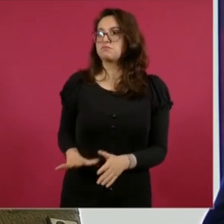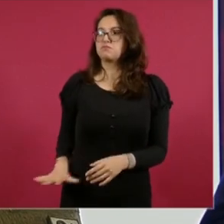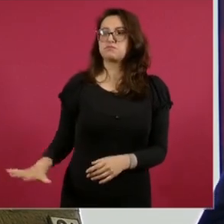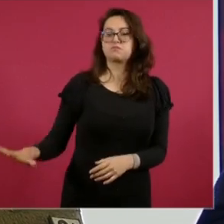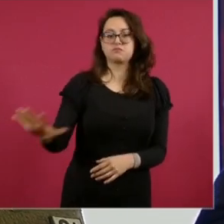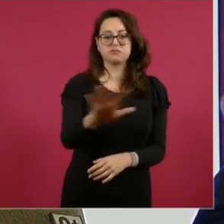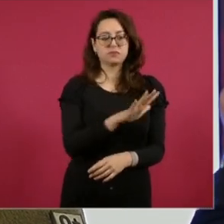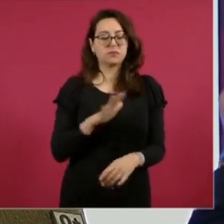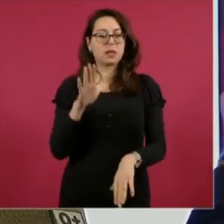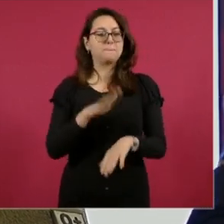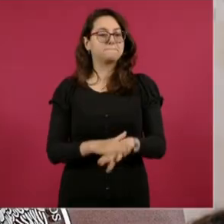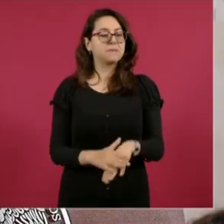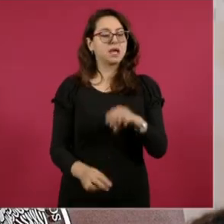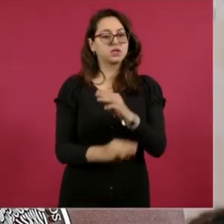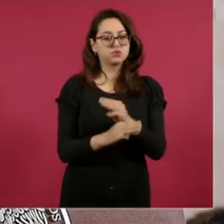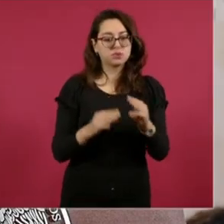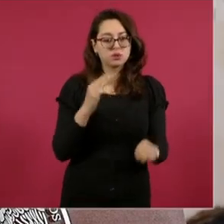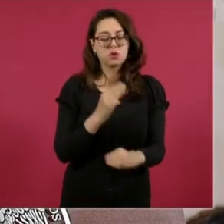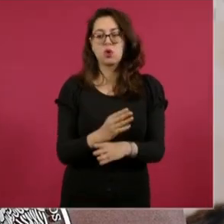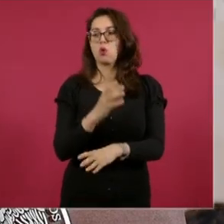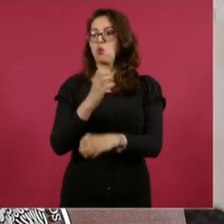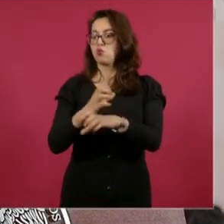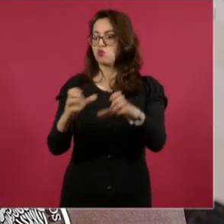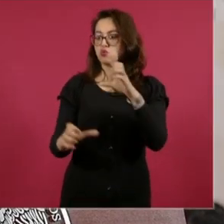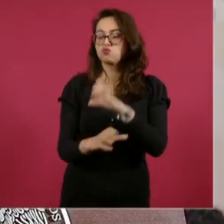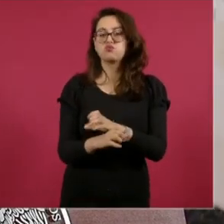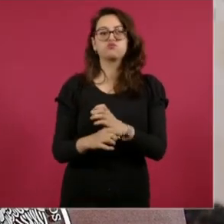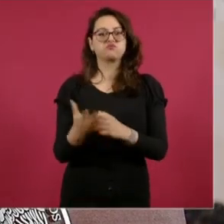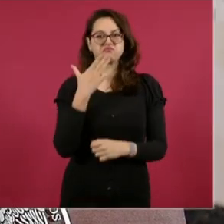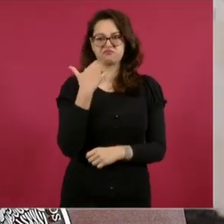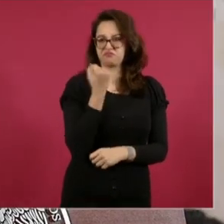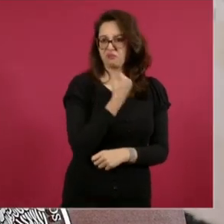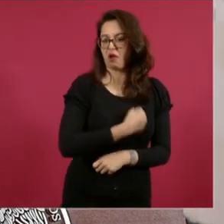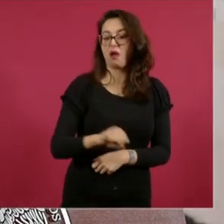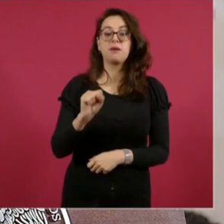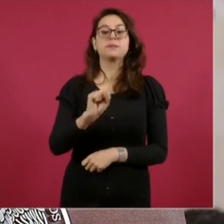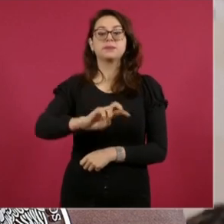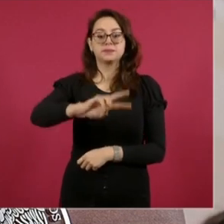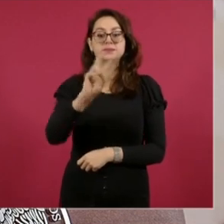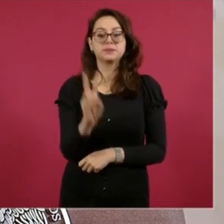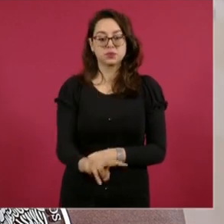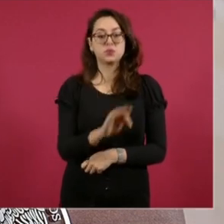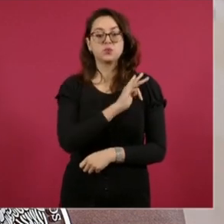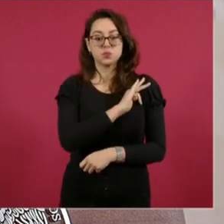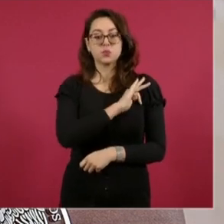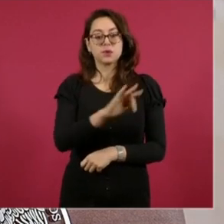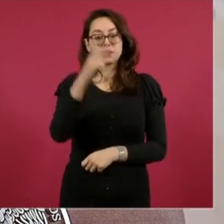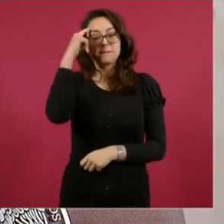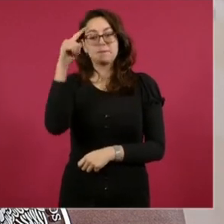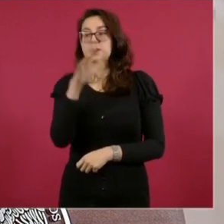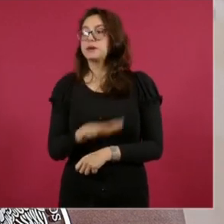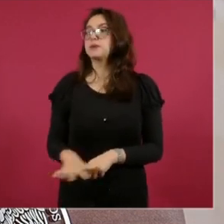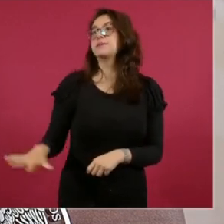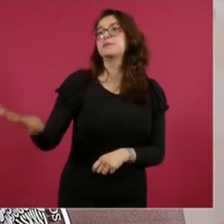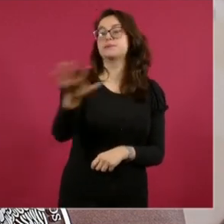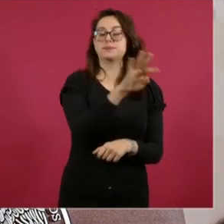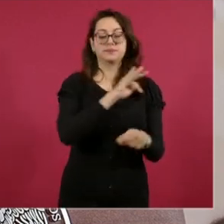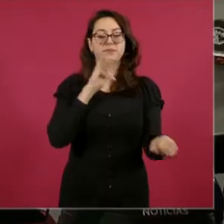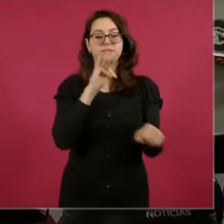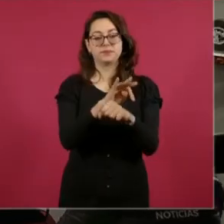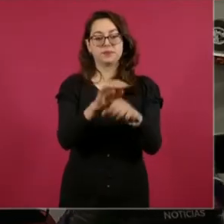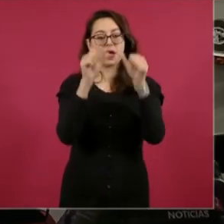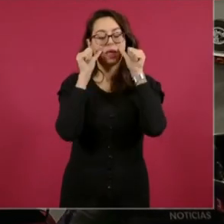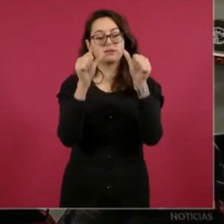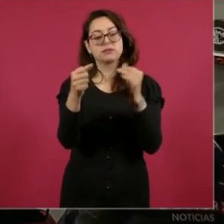mayor equipamiento, una fuerza eficiente para atender la seguridad pública de todos